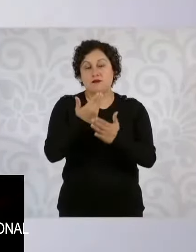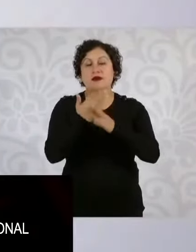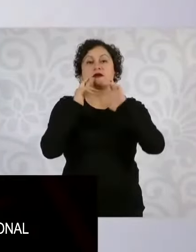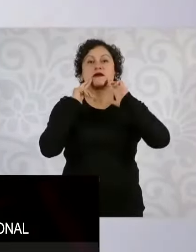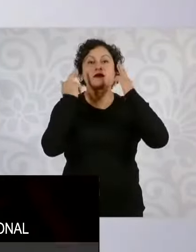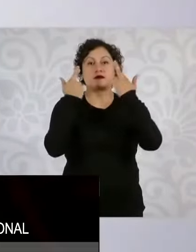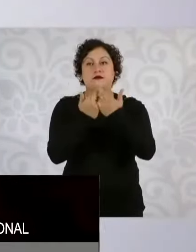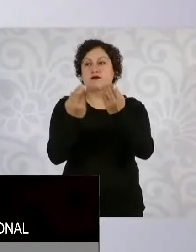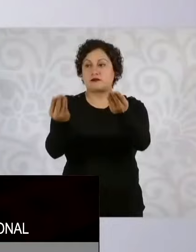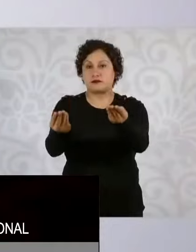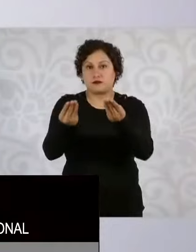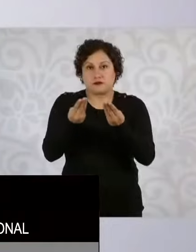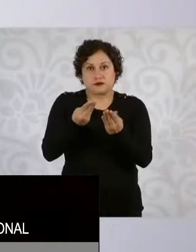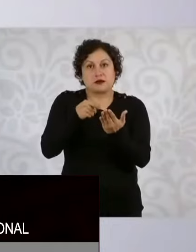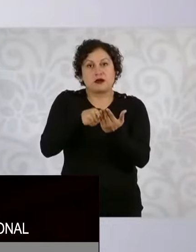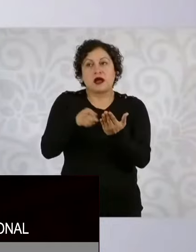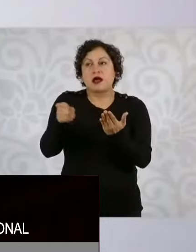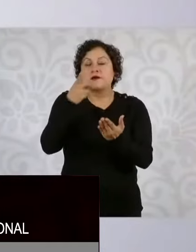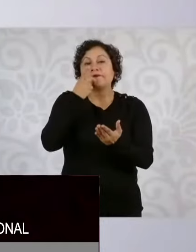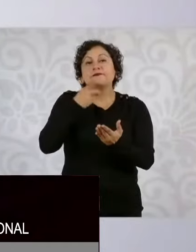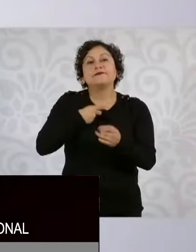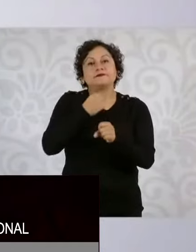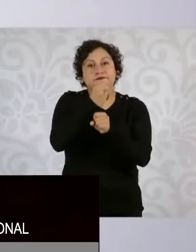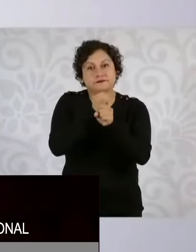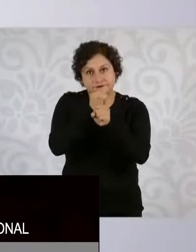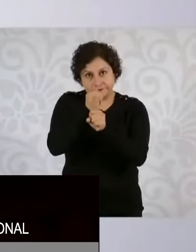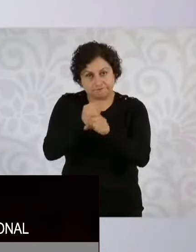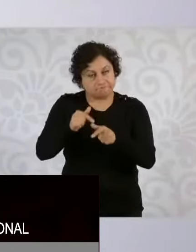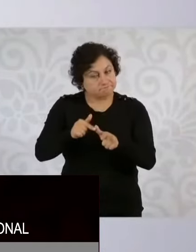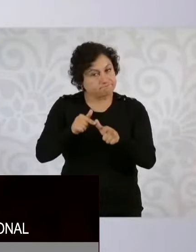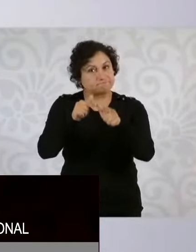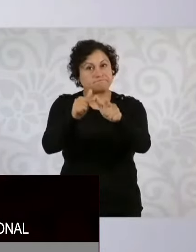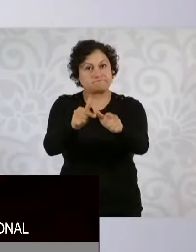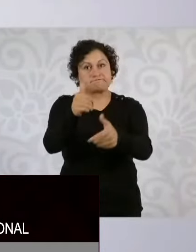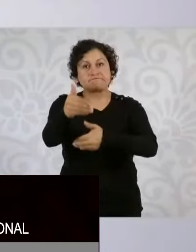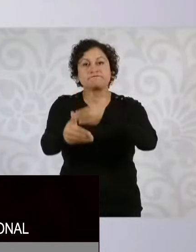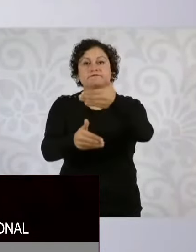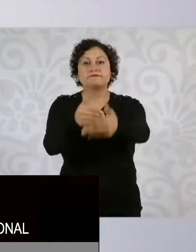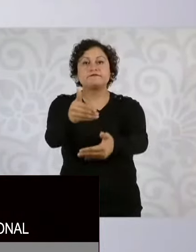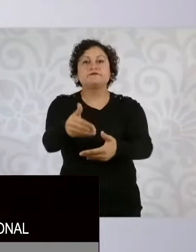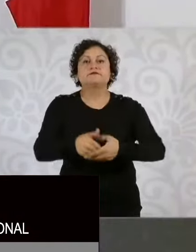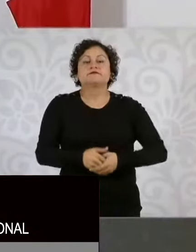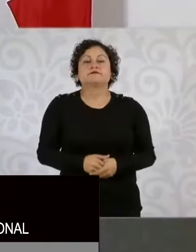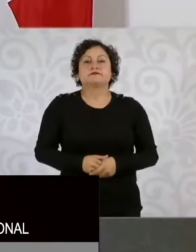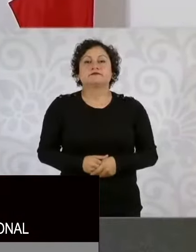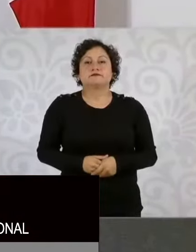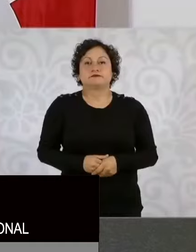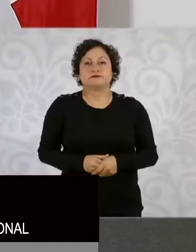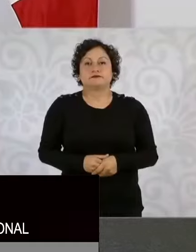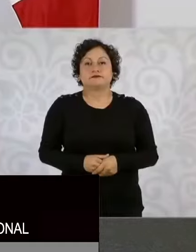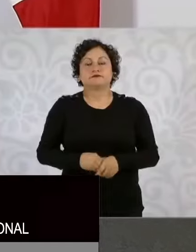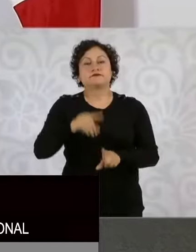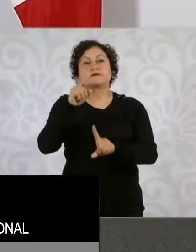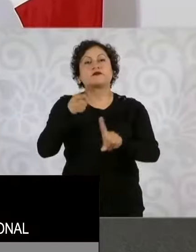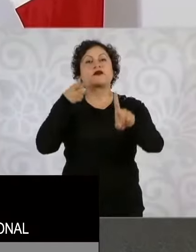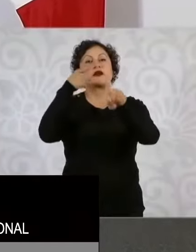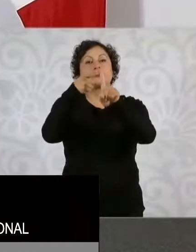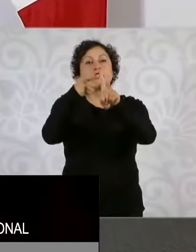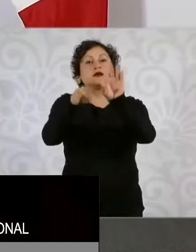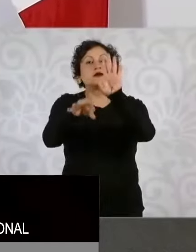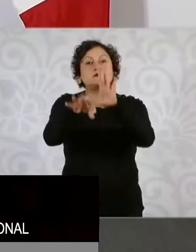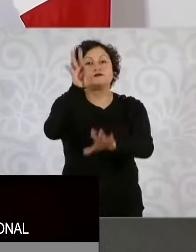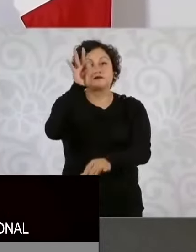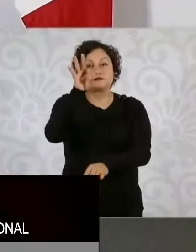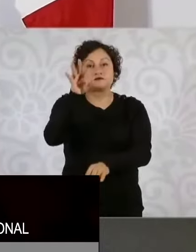bueno, pues ya se clarifica, digamos, los procedimientos a través de los que ya están establecidos en la Ley de Medios y otros nuevos que se